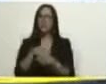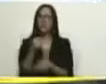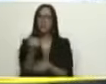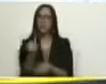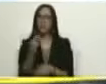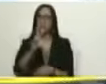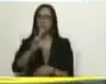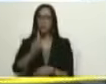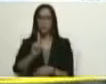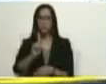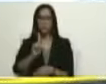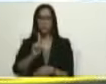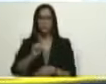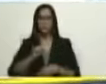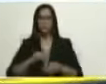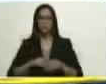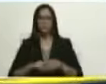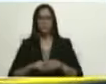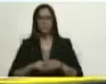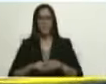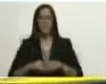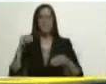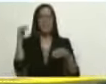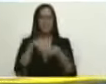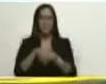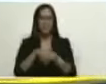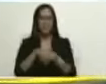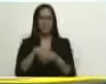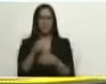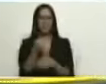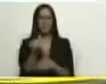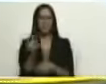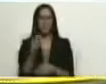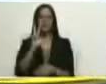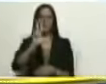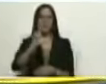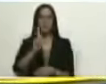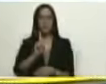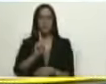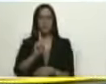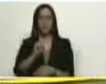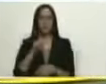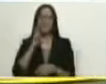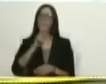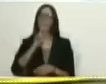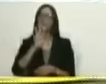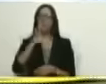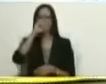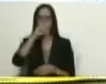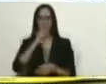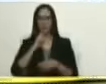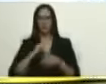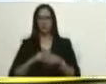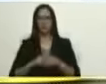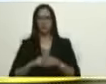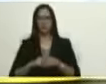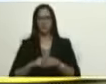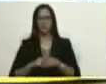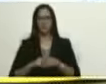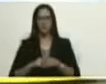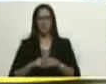31. La elección número 31, en 25 años.